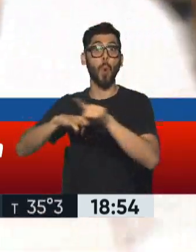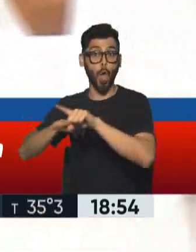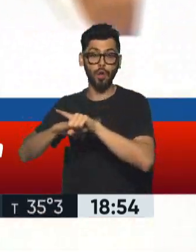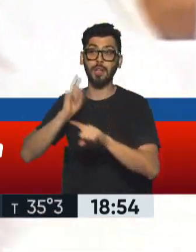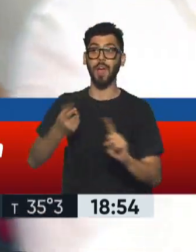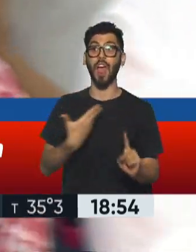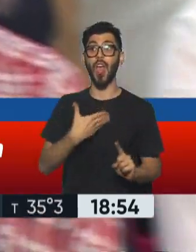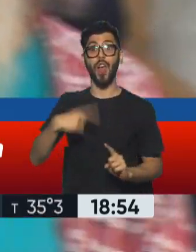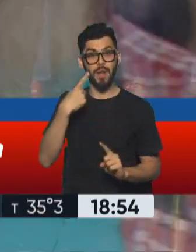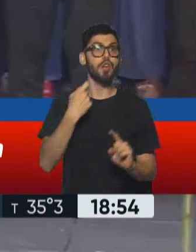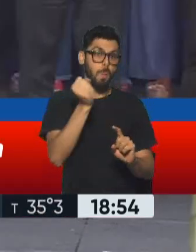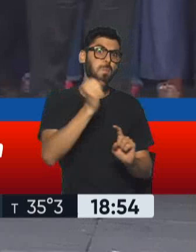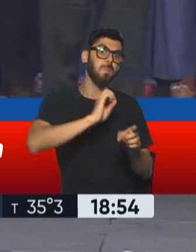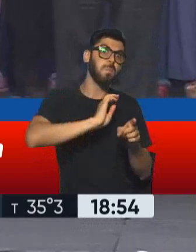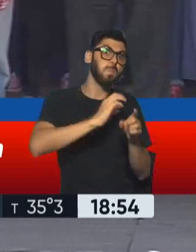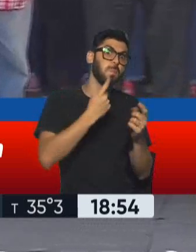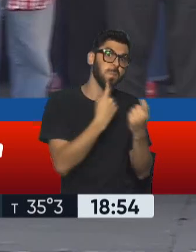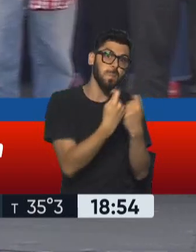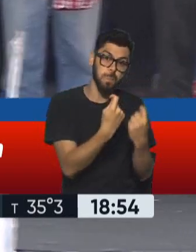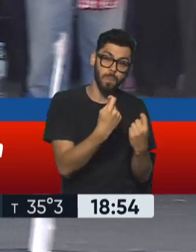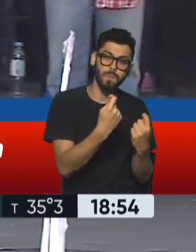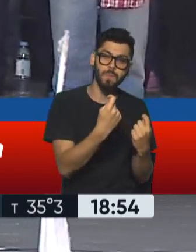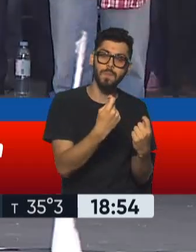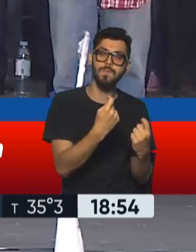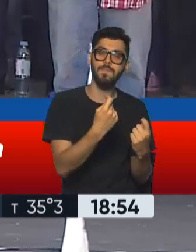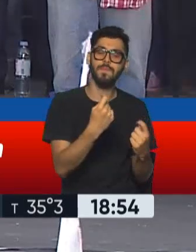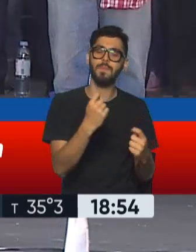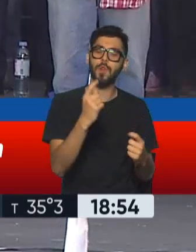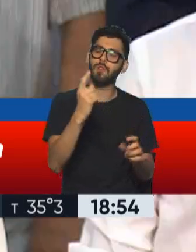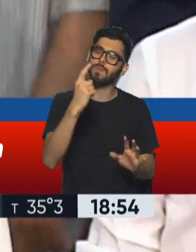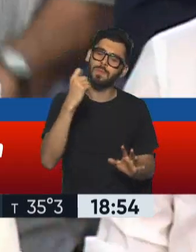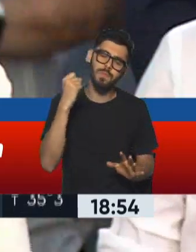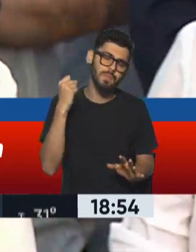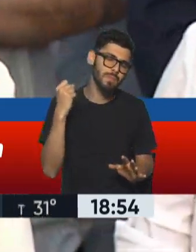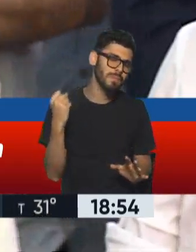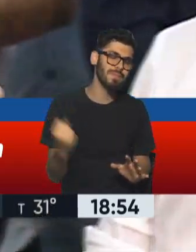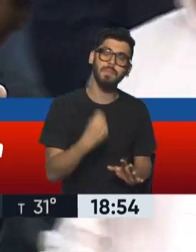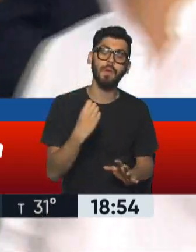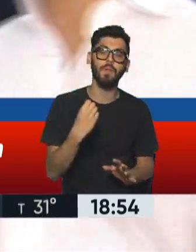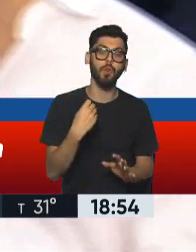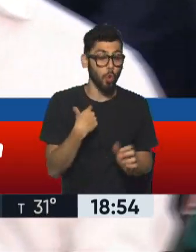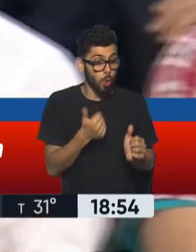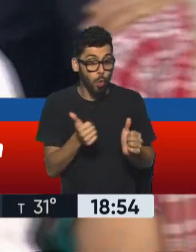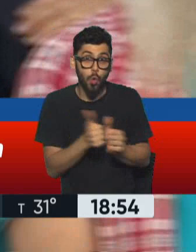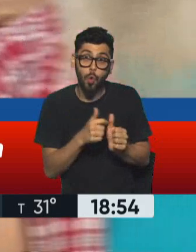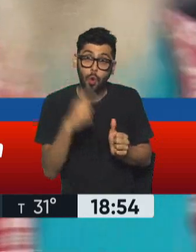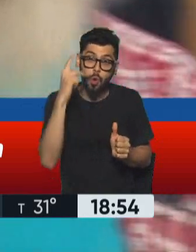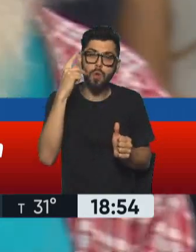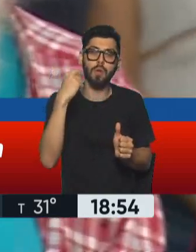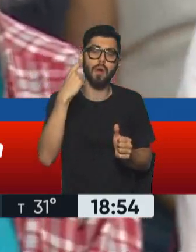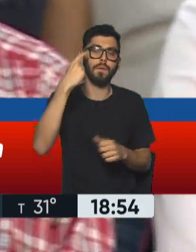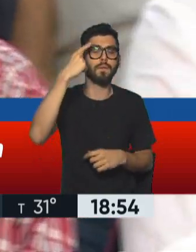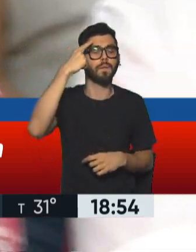Fondo Monetario Internacional. Pero por sobre todas las cosas, a su lado aprendí